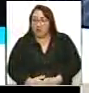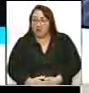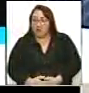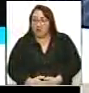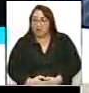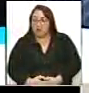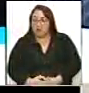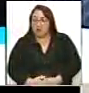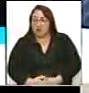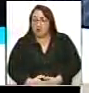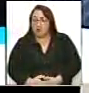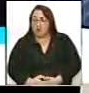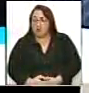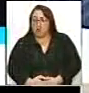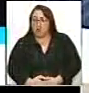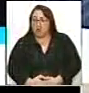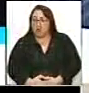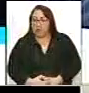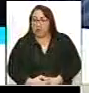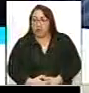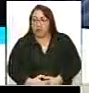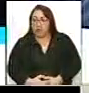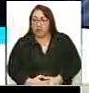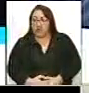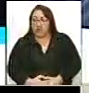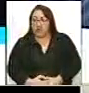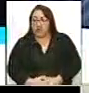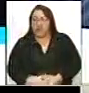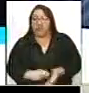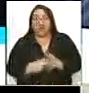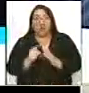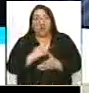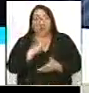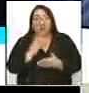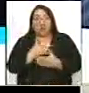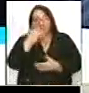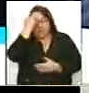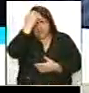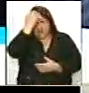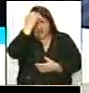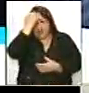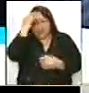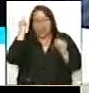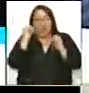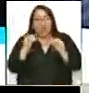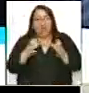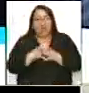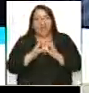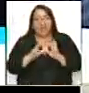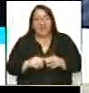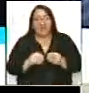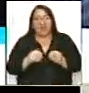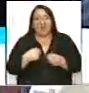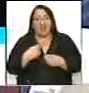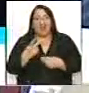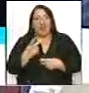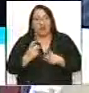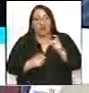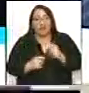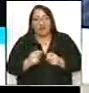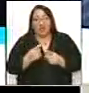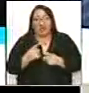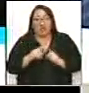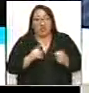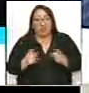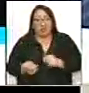que en términos psiquiátricos padece de un trastorno de identidad disociativo, porque tiene dos personalidades a